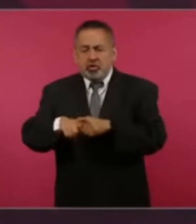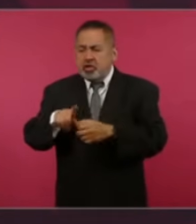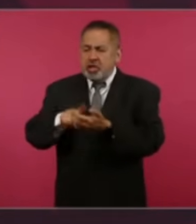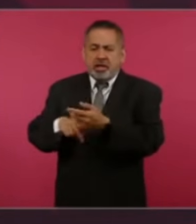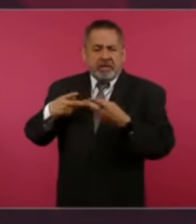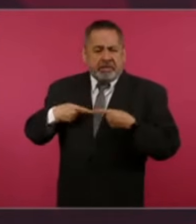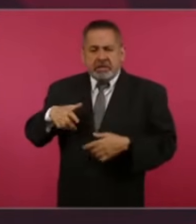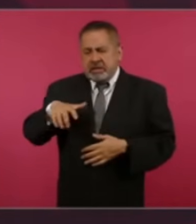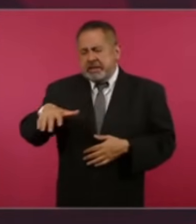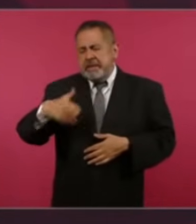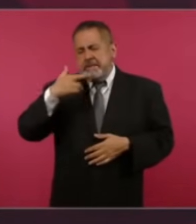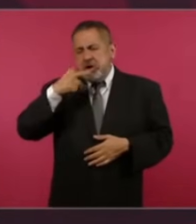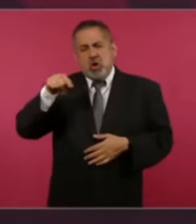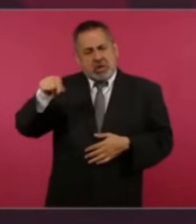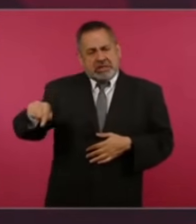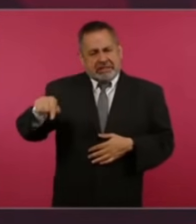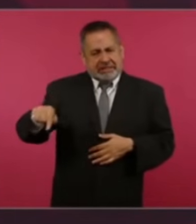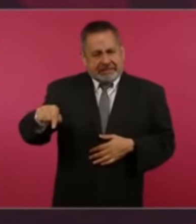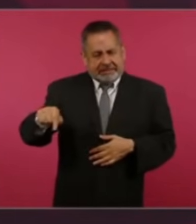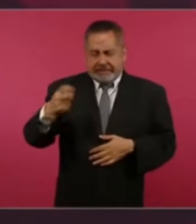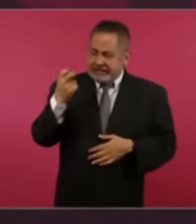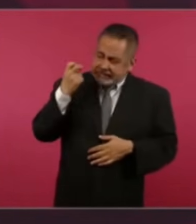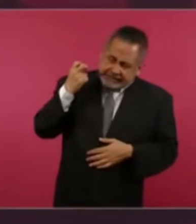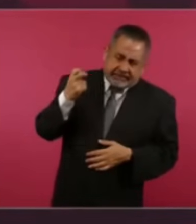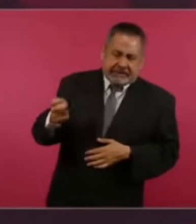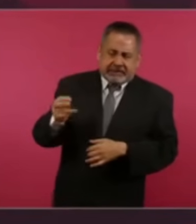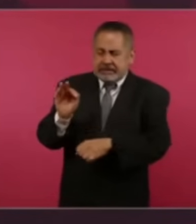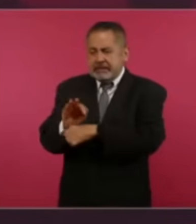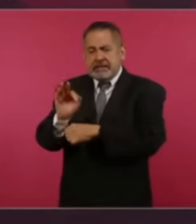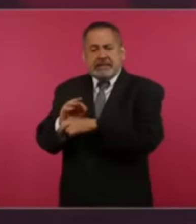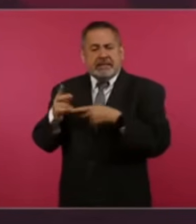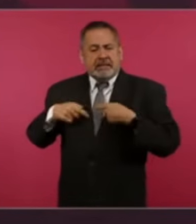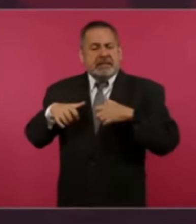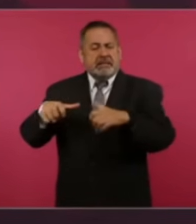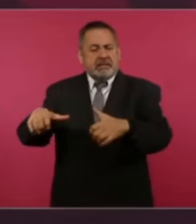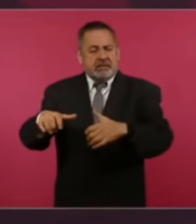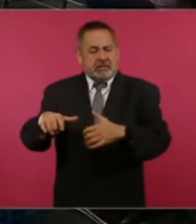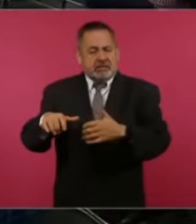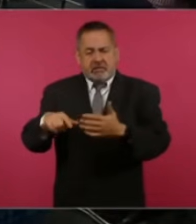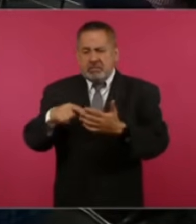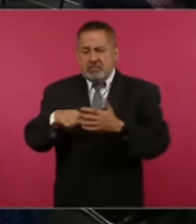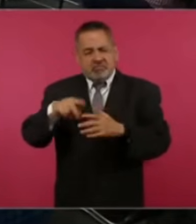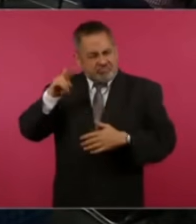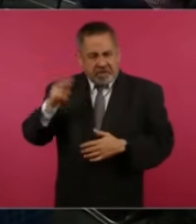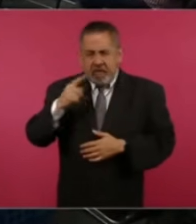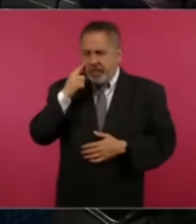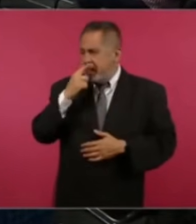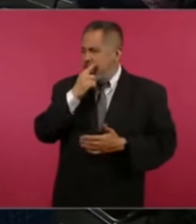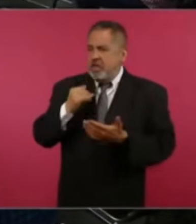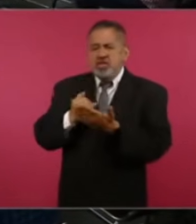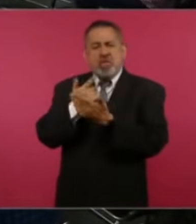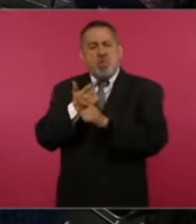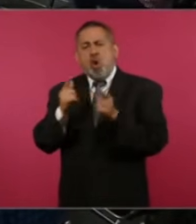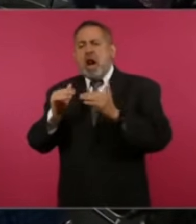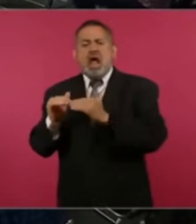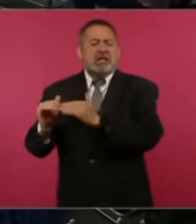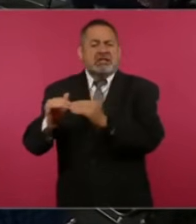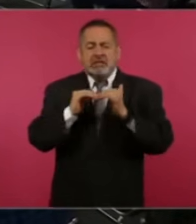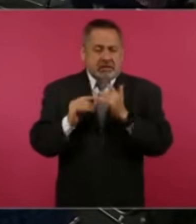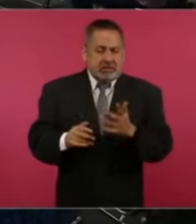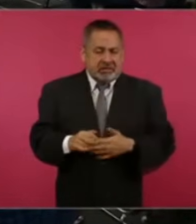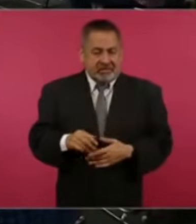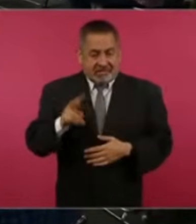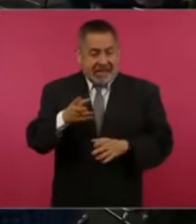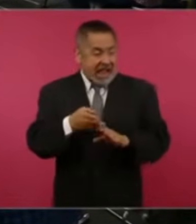nuestro pueblo y hacer realidad la democracia, porque no